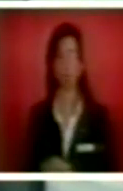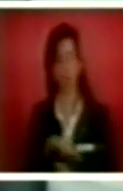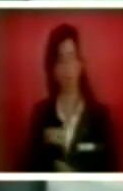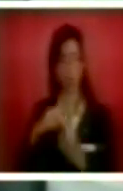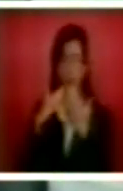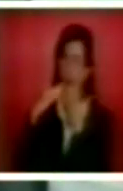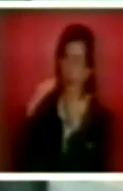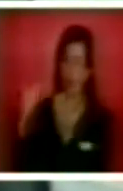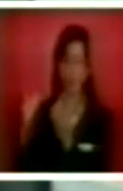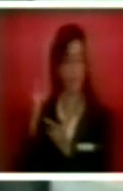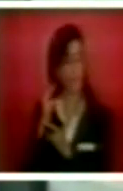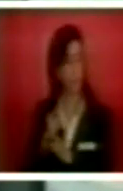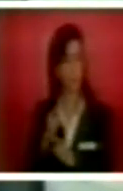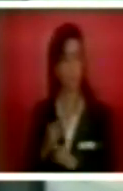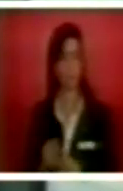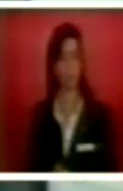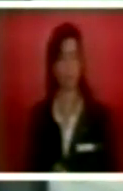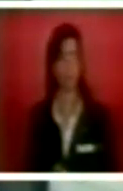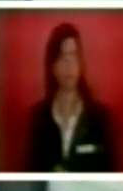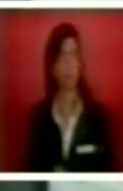muy agradecidos con ellos.